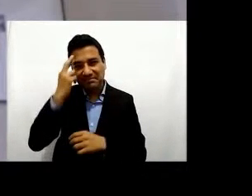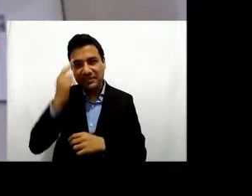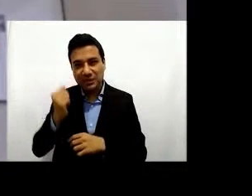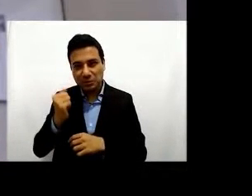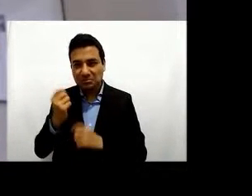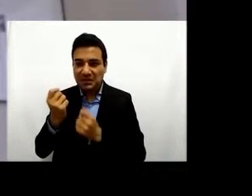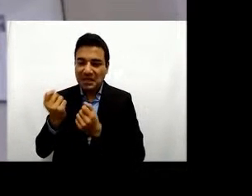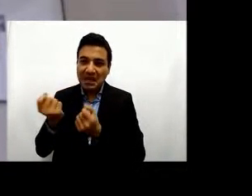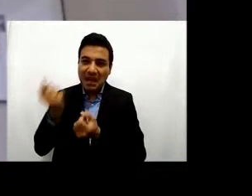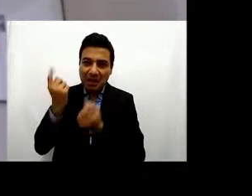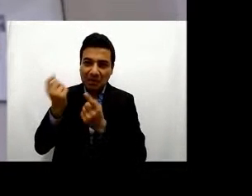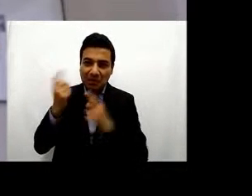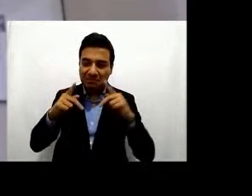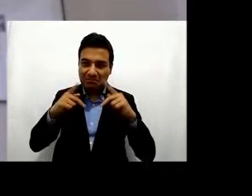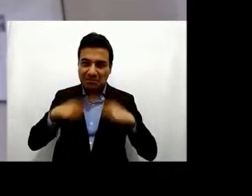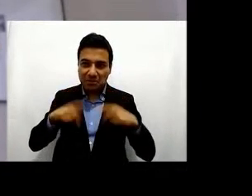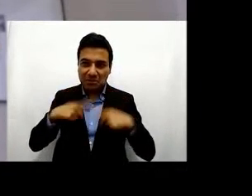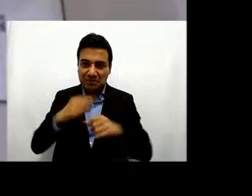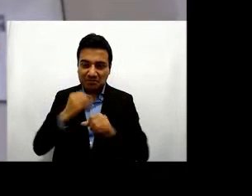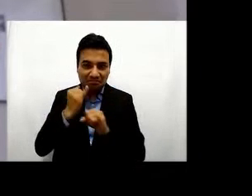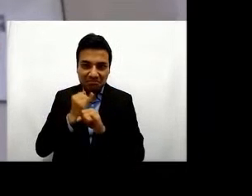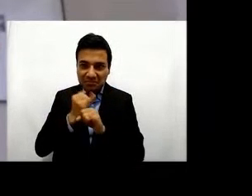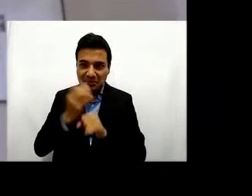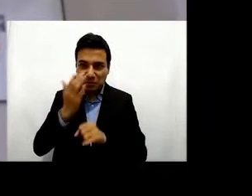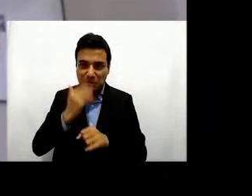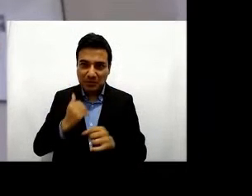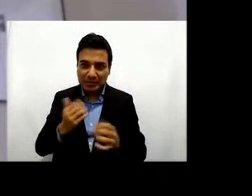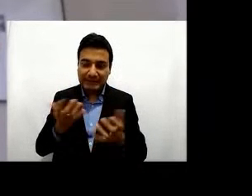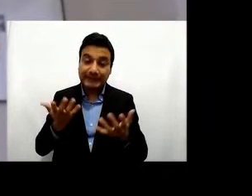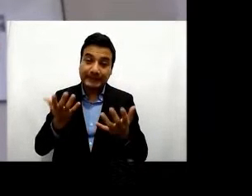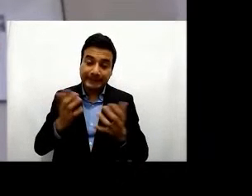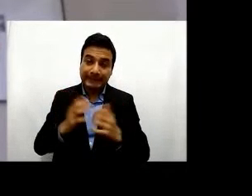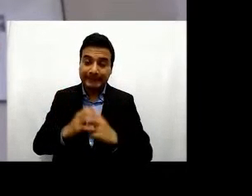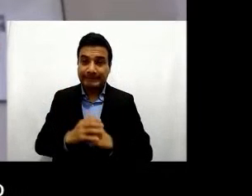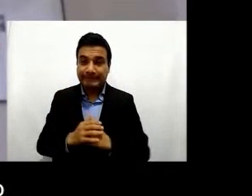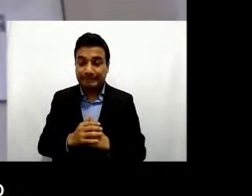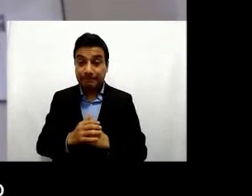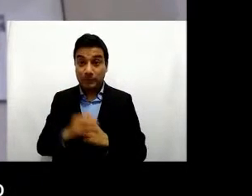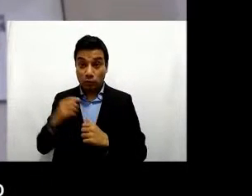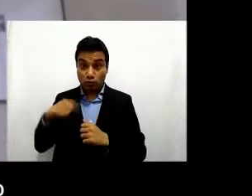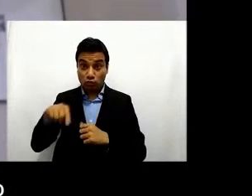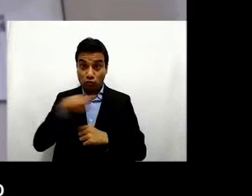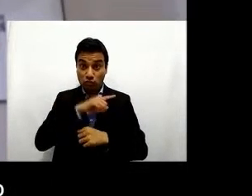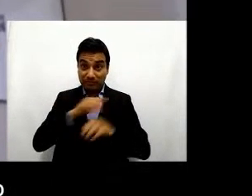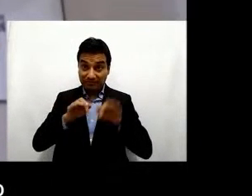todos los que trabajamos en temas de innovación,